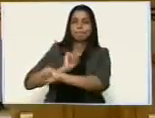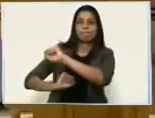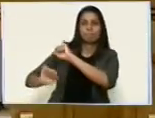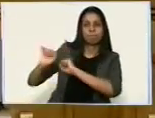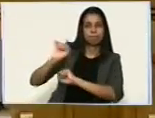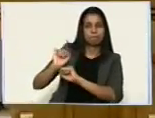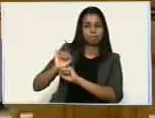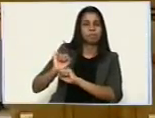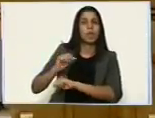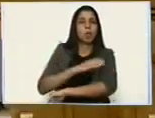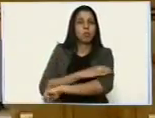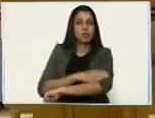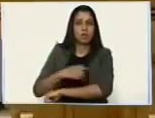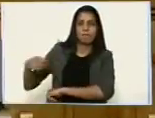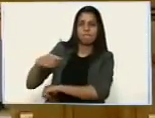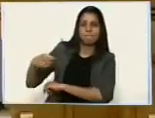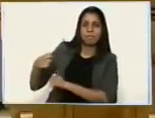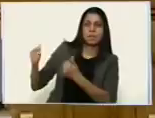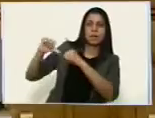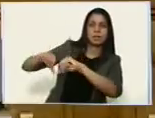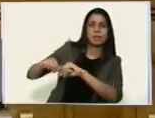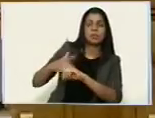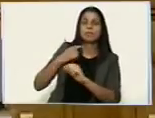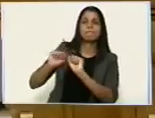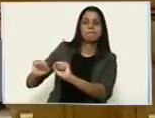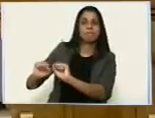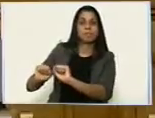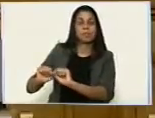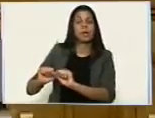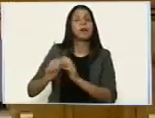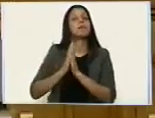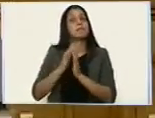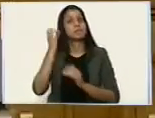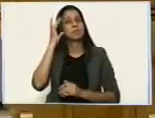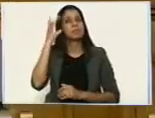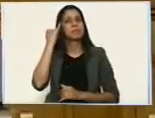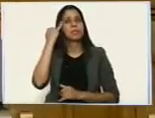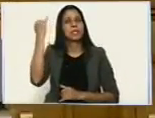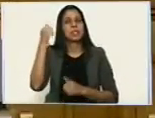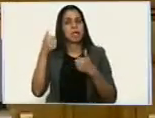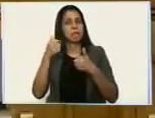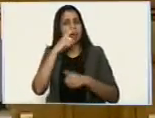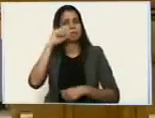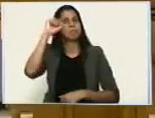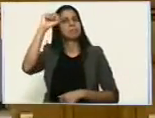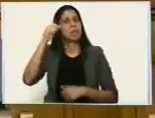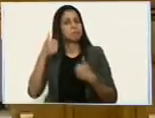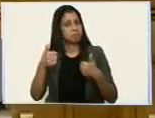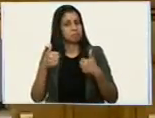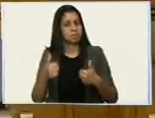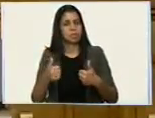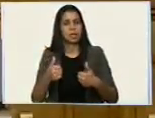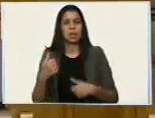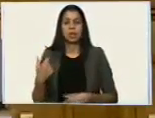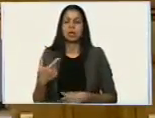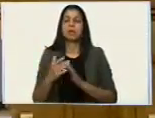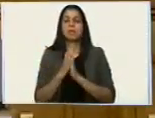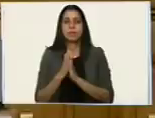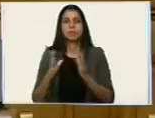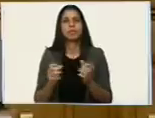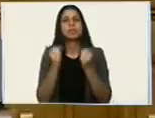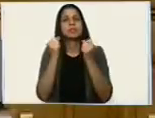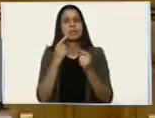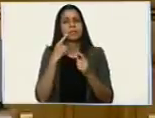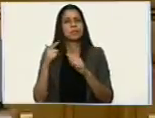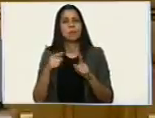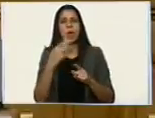confiamos en la postulación del presidente Nicolás Maduro, rescatando también, y con esto me despido, compañeros, abogando por